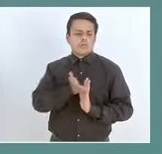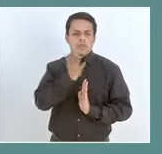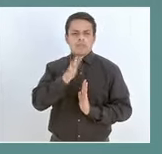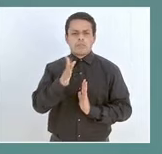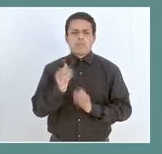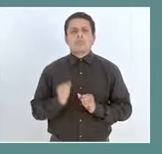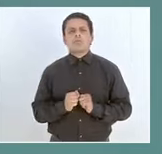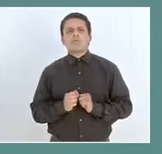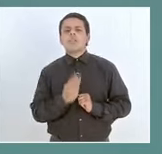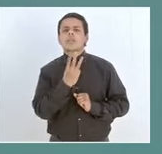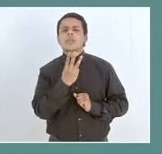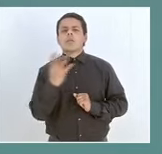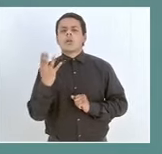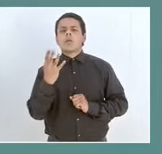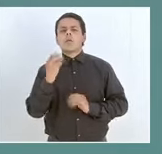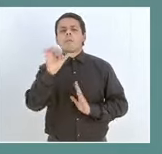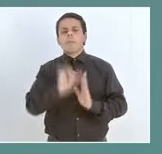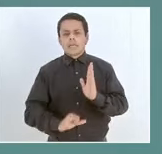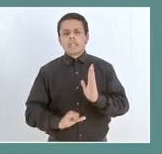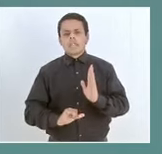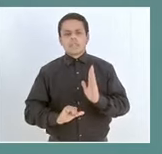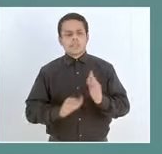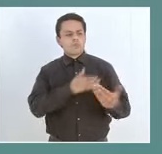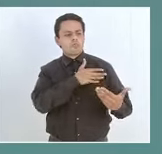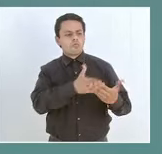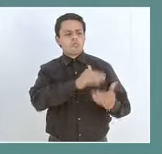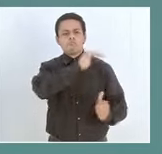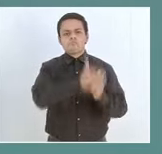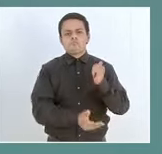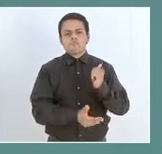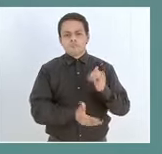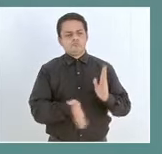en 3-4 meses.